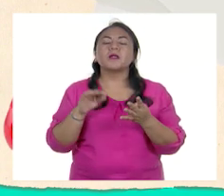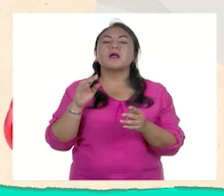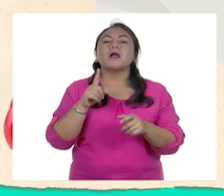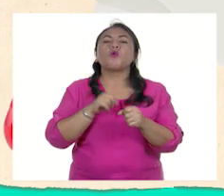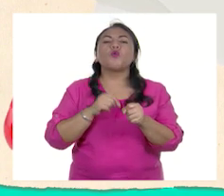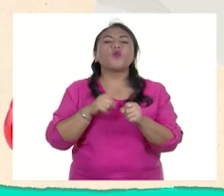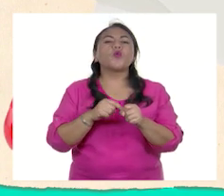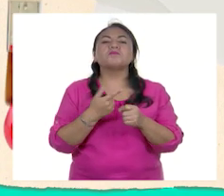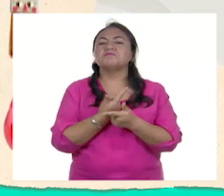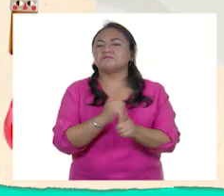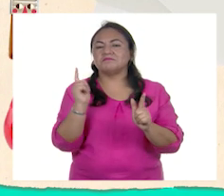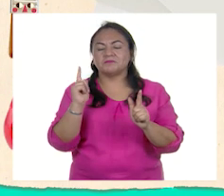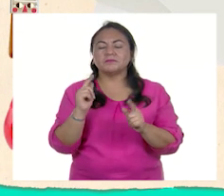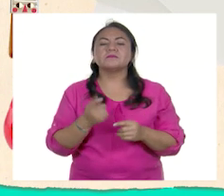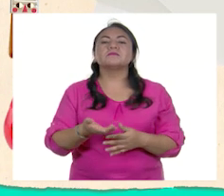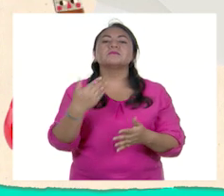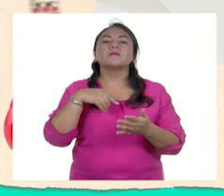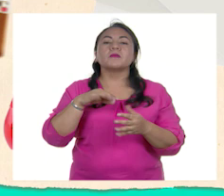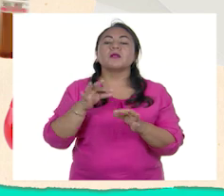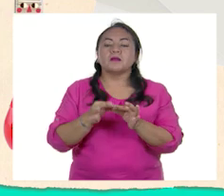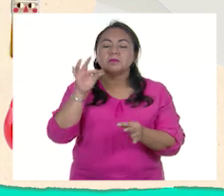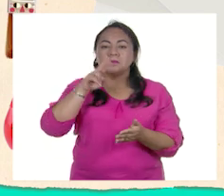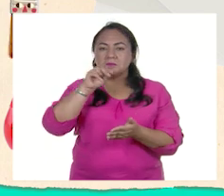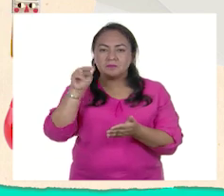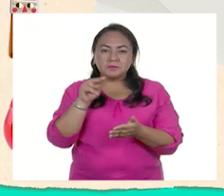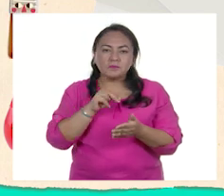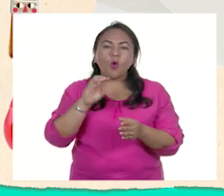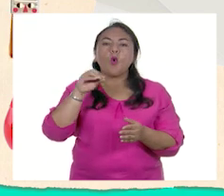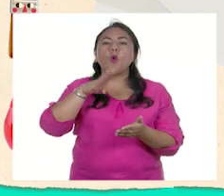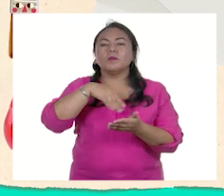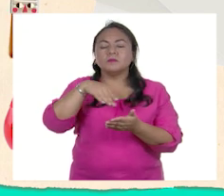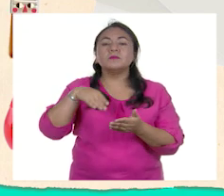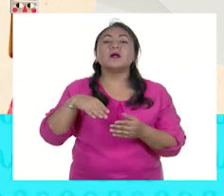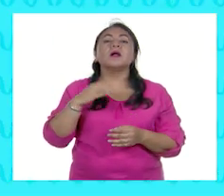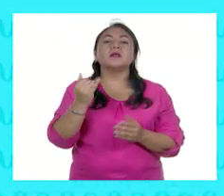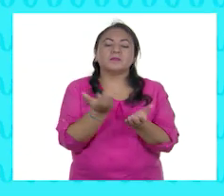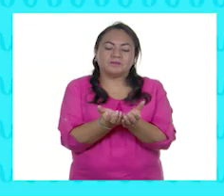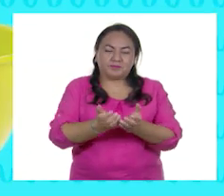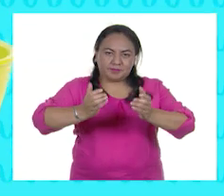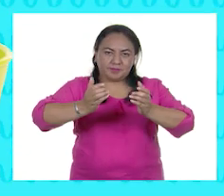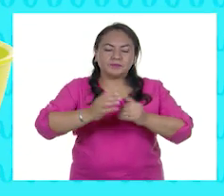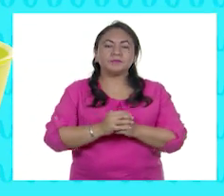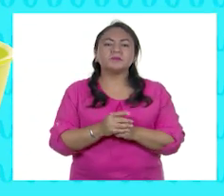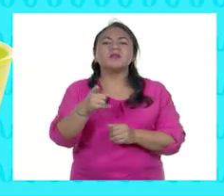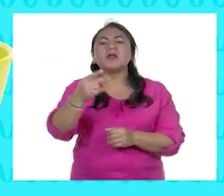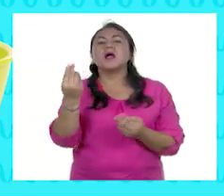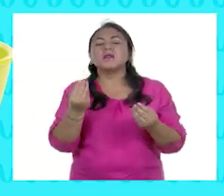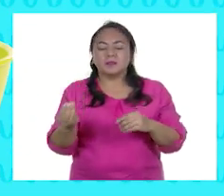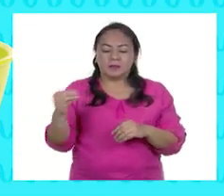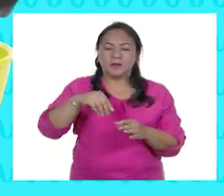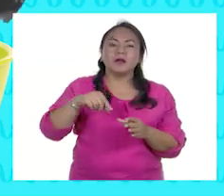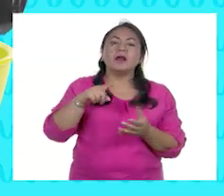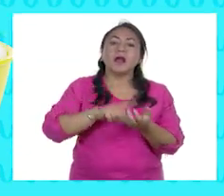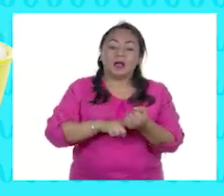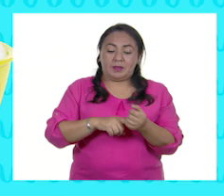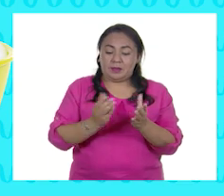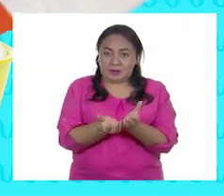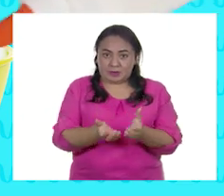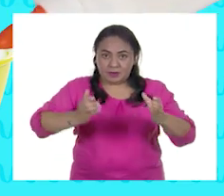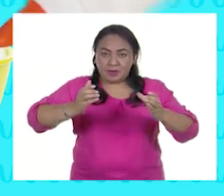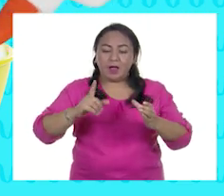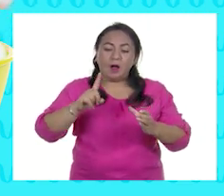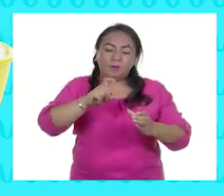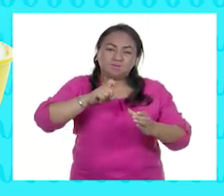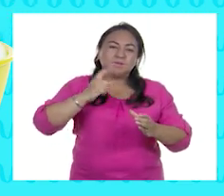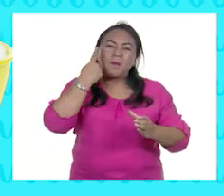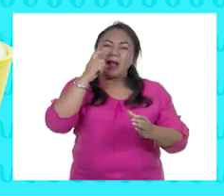vegetal, pinceles o brochas y recipientes. Lo primero que tienes que hacer es mezclar en el recipiente la